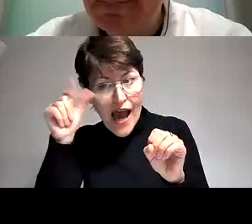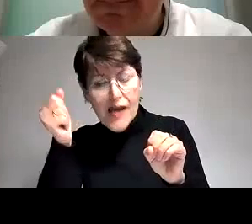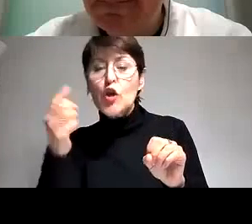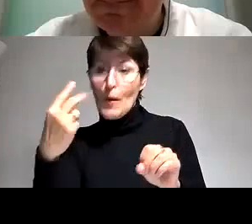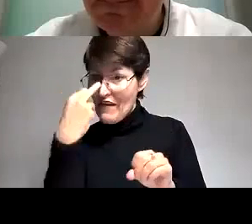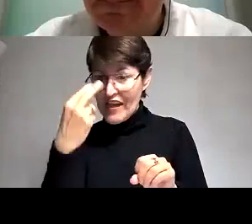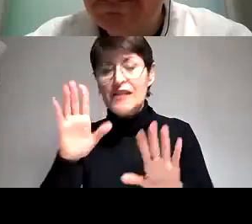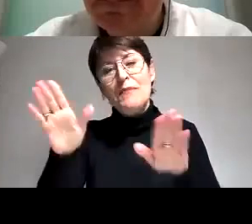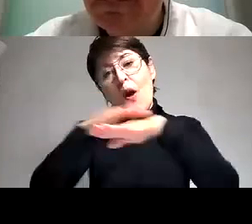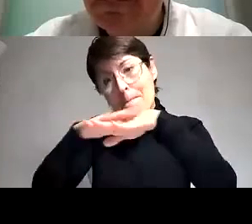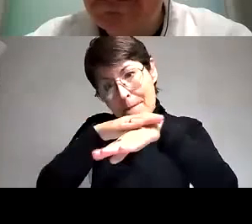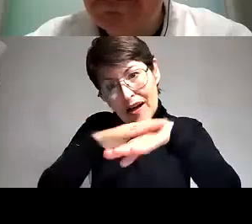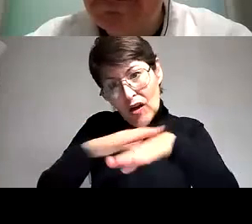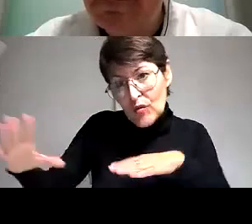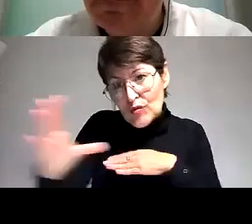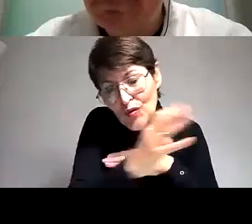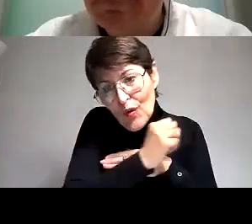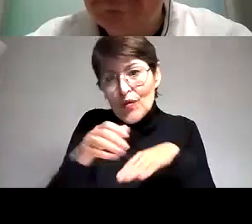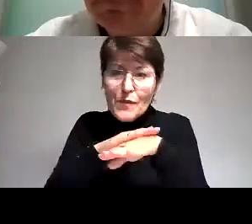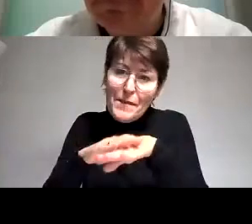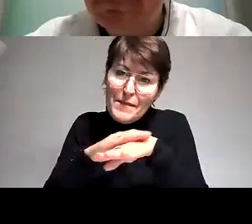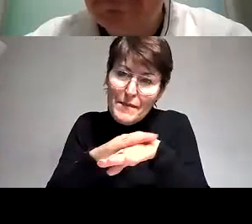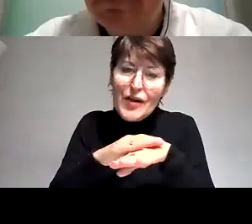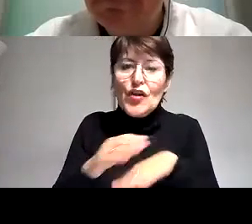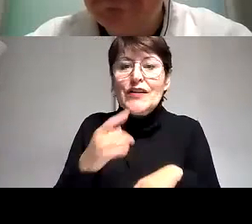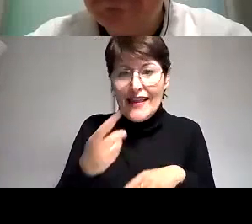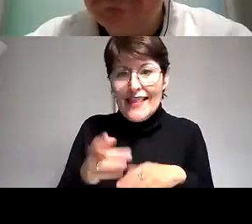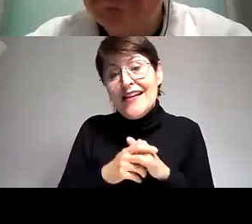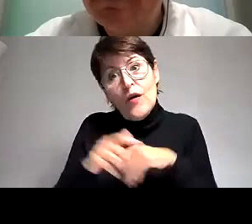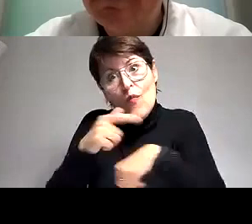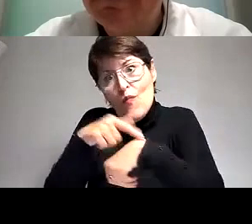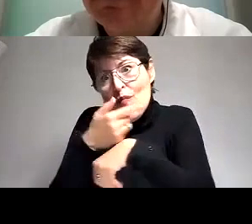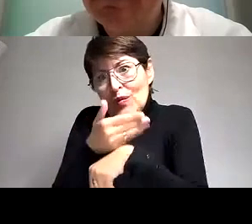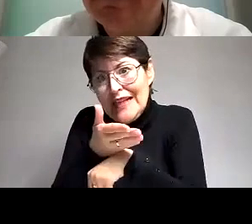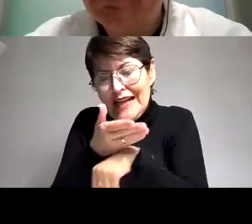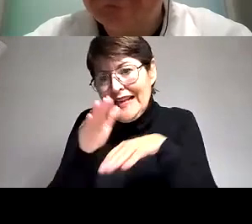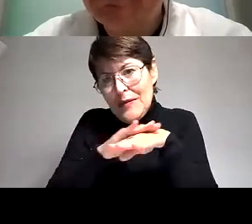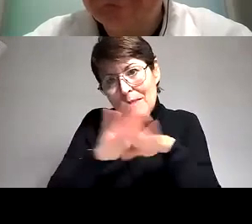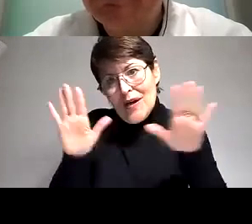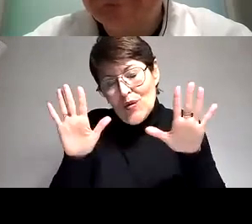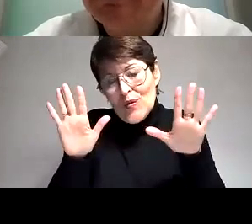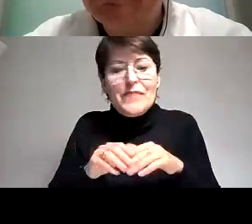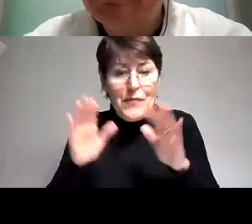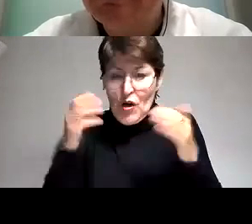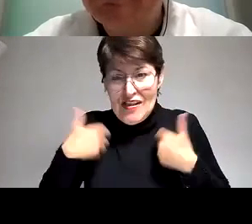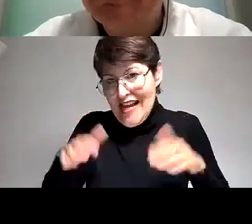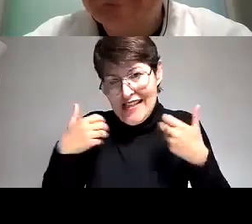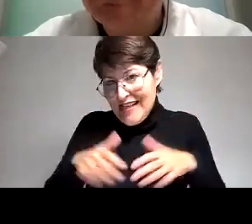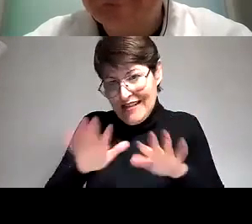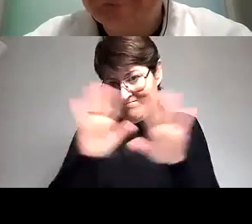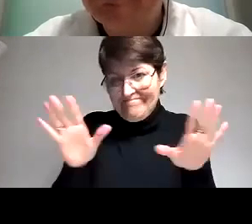Perdonad de nuevo a todos este retraso, pero bueno, lo bueno se hace esperar y aquí